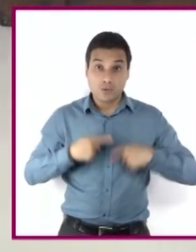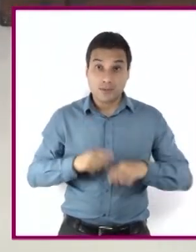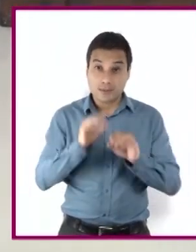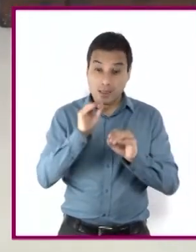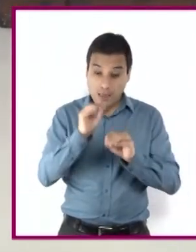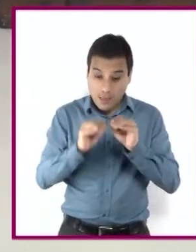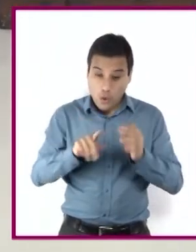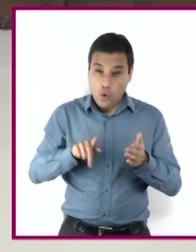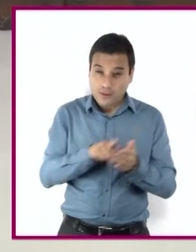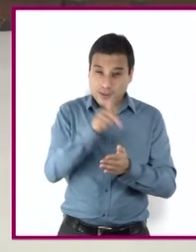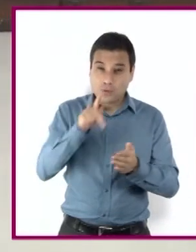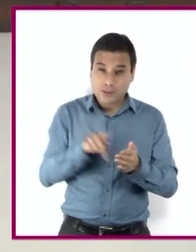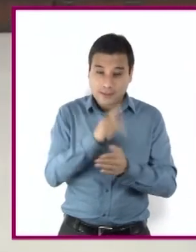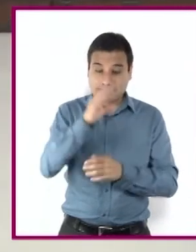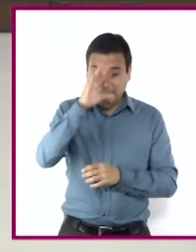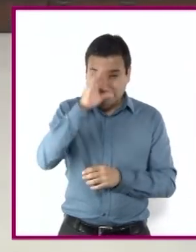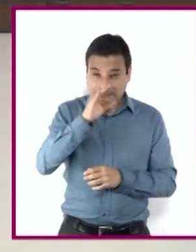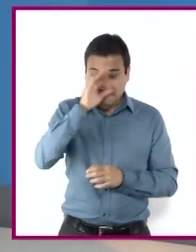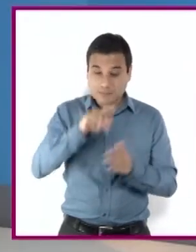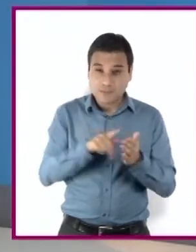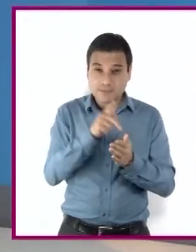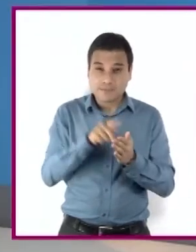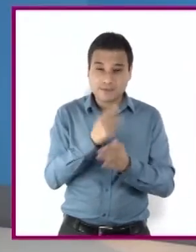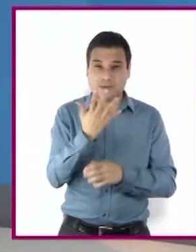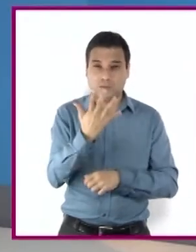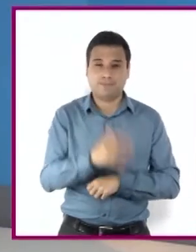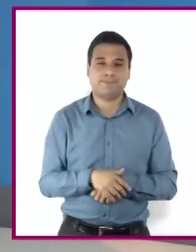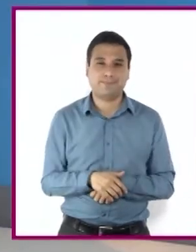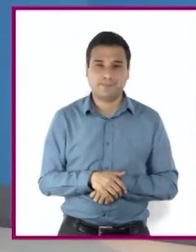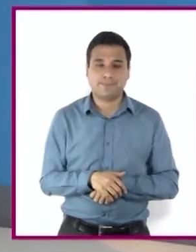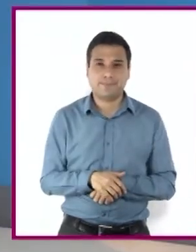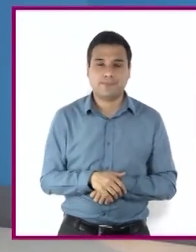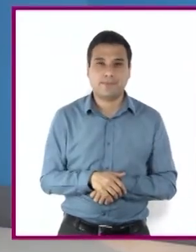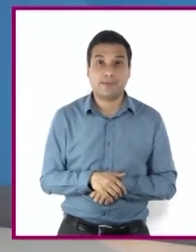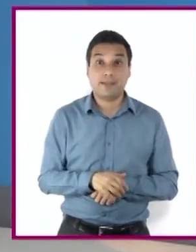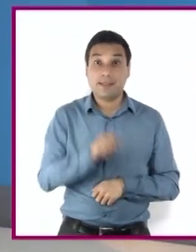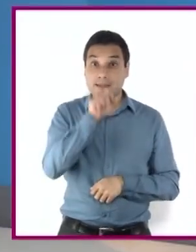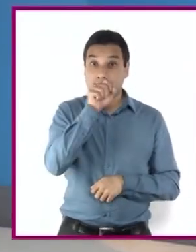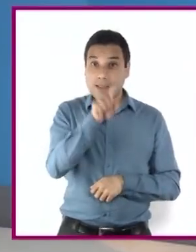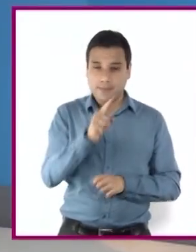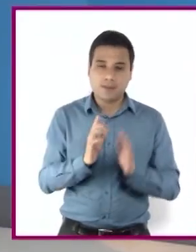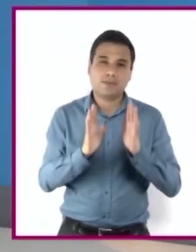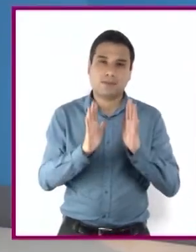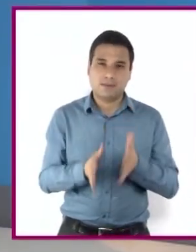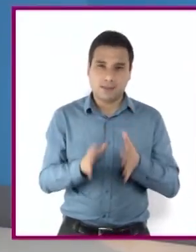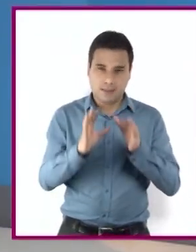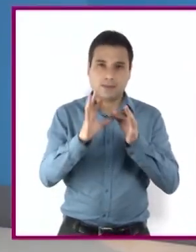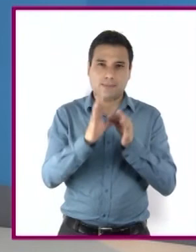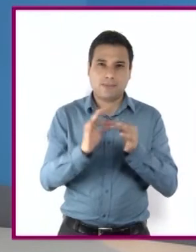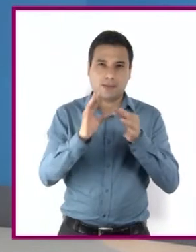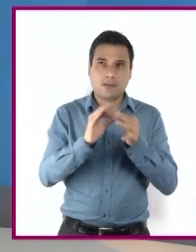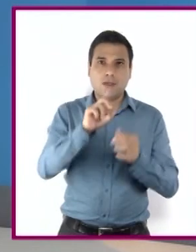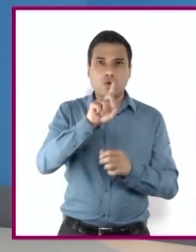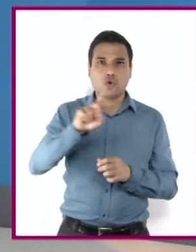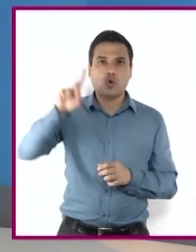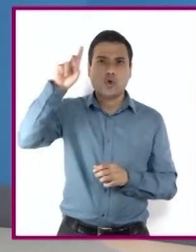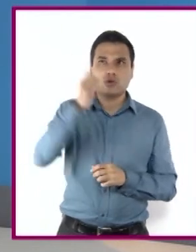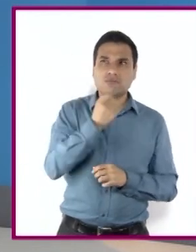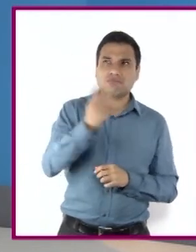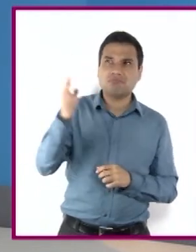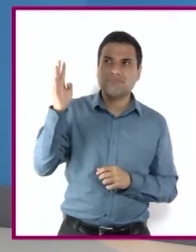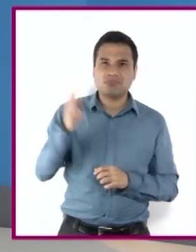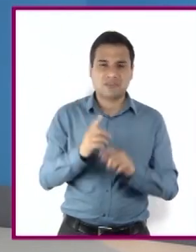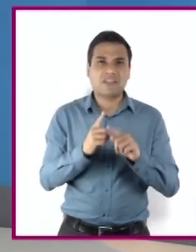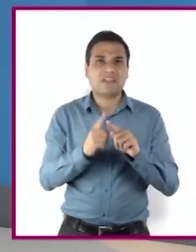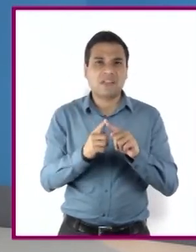en otras 4 etapas anteriores. También reconocimos el papel que algunos dioses tenían para las